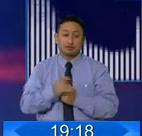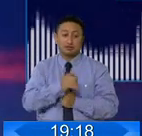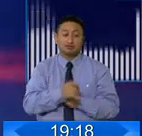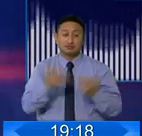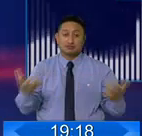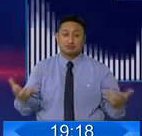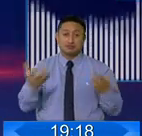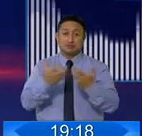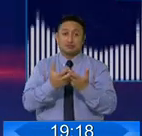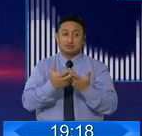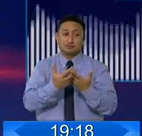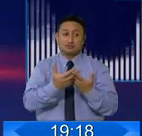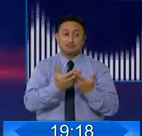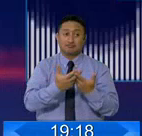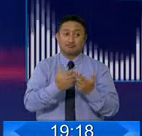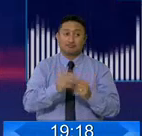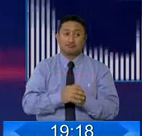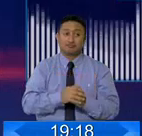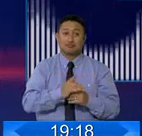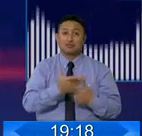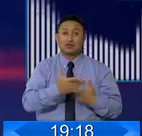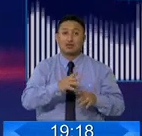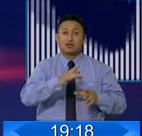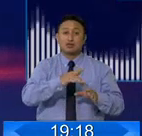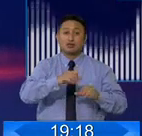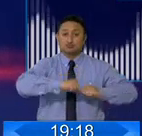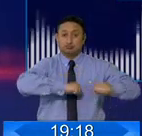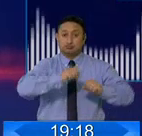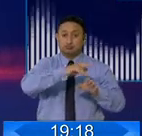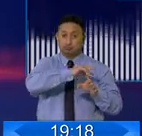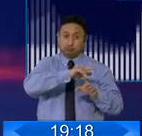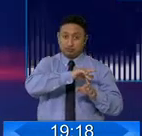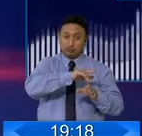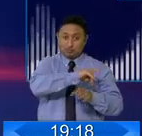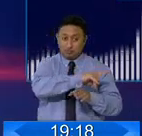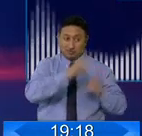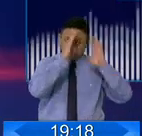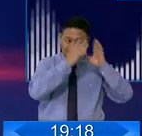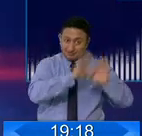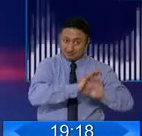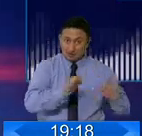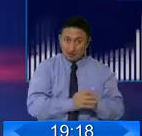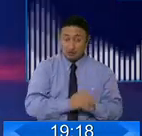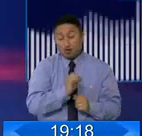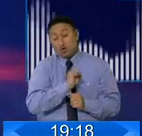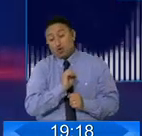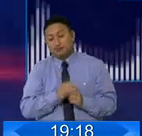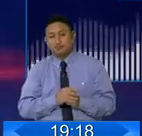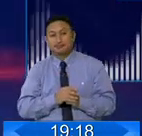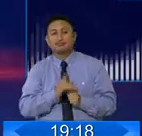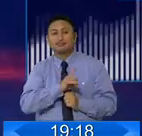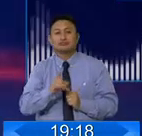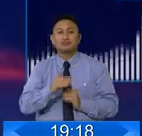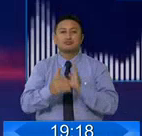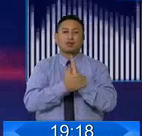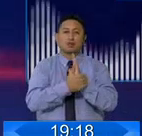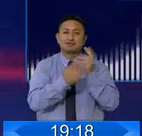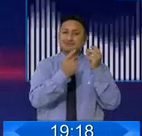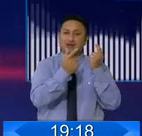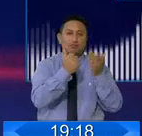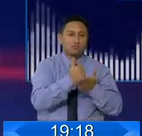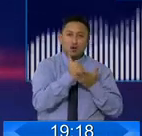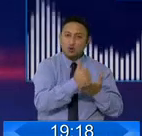el Sistema Nacional Descentralizado de Gestión de Riesgos y sin que eso signifique sacrificar la capacidad de